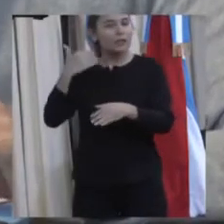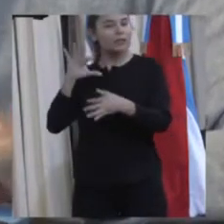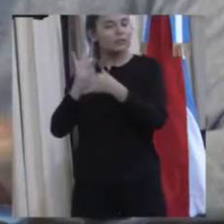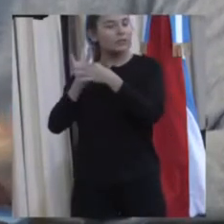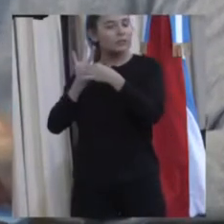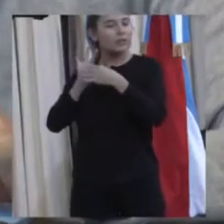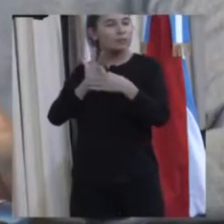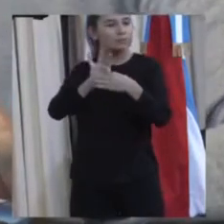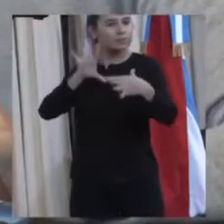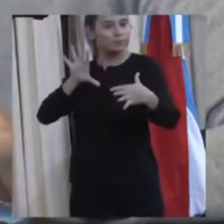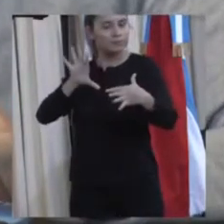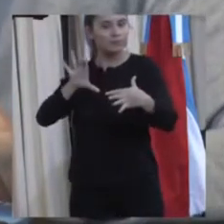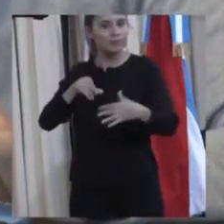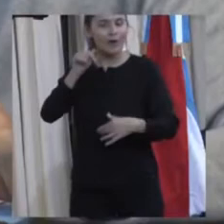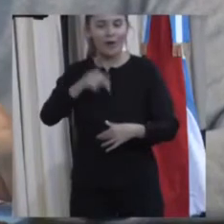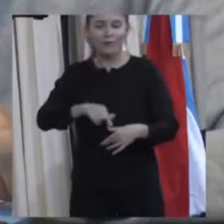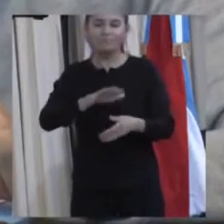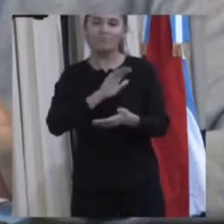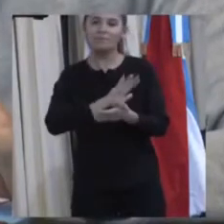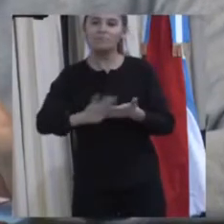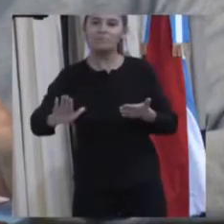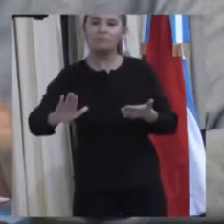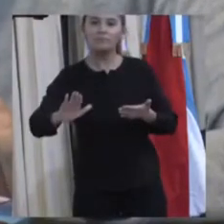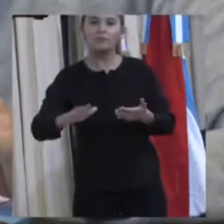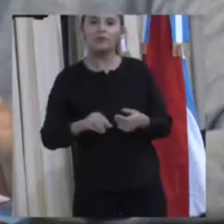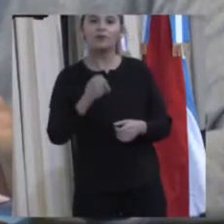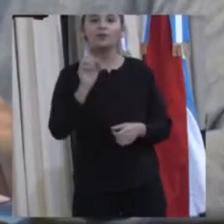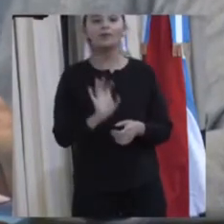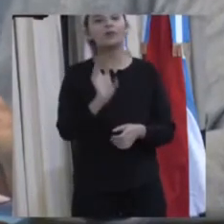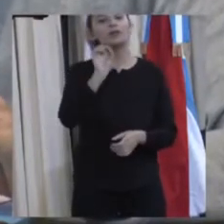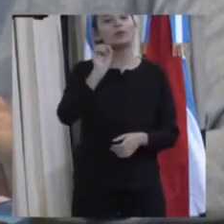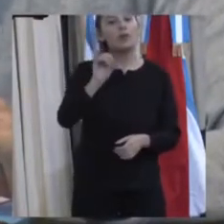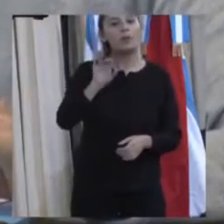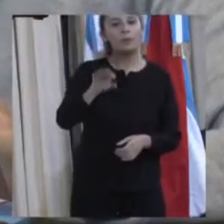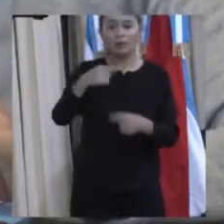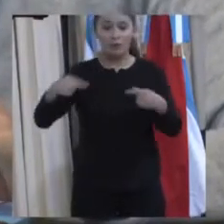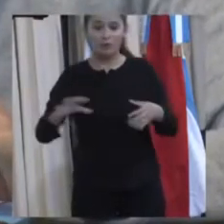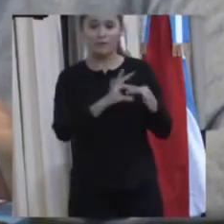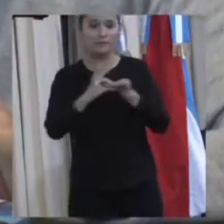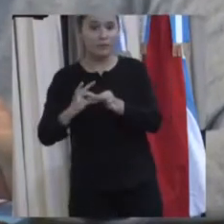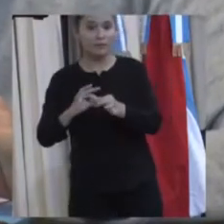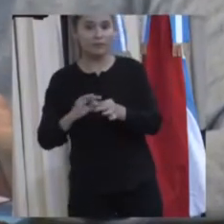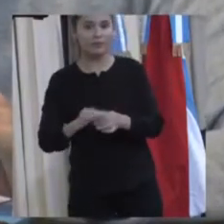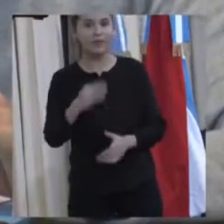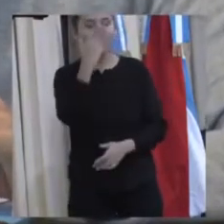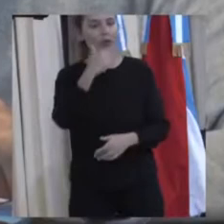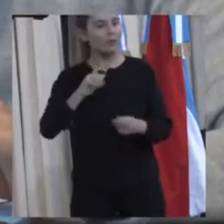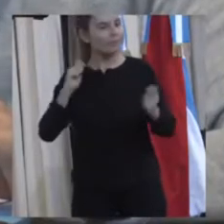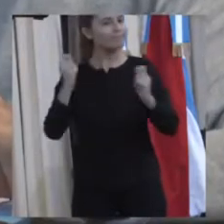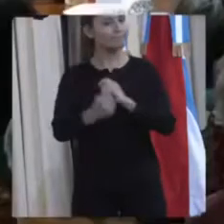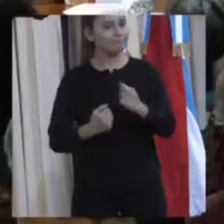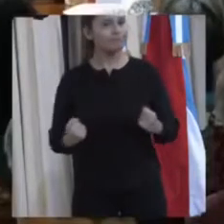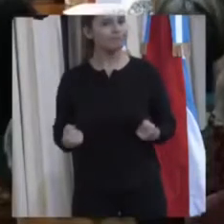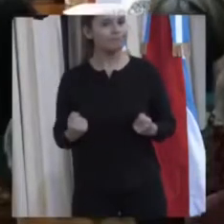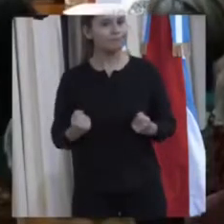y monástica. Hemos resuelto llamar a todas las cosas por el nombre que tienen. Córdoba se redime.